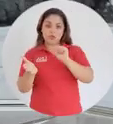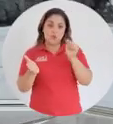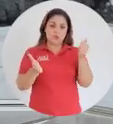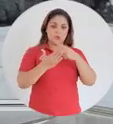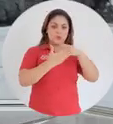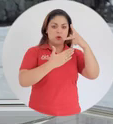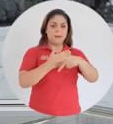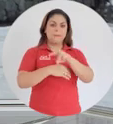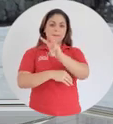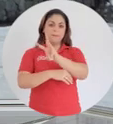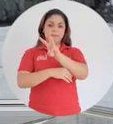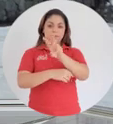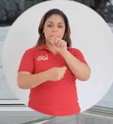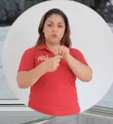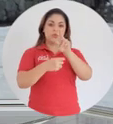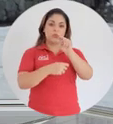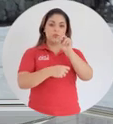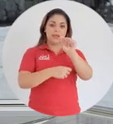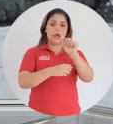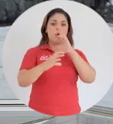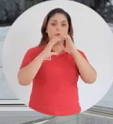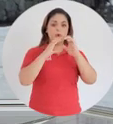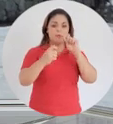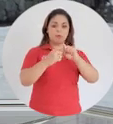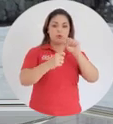y otros programas en